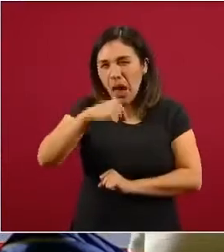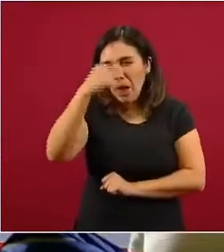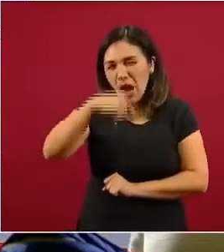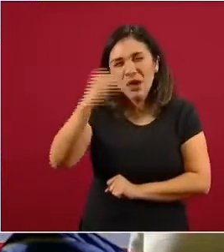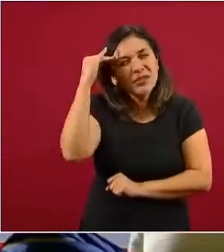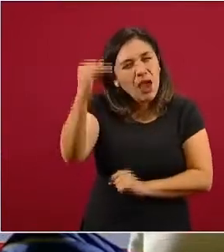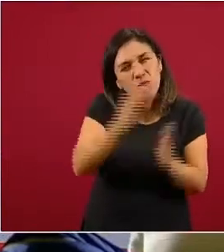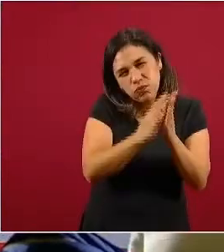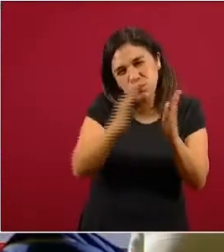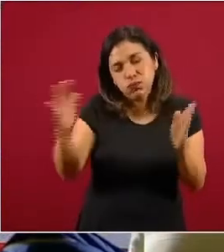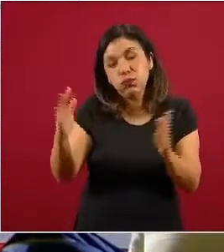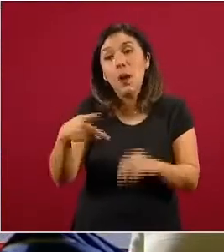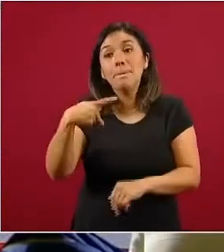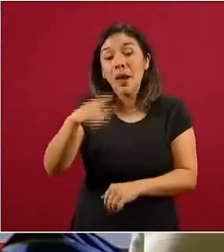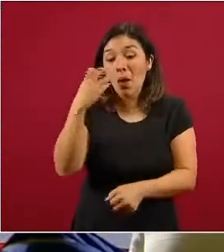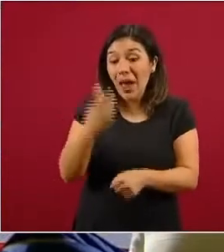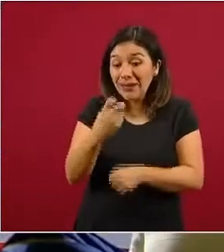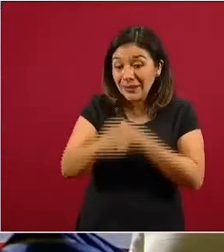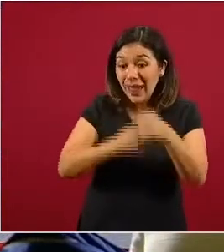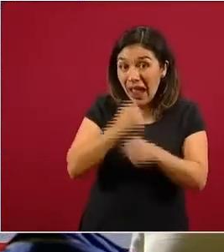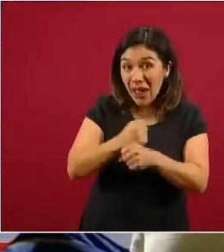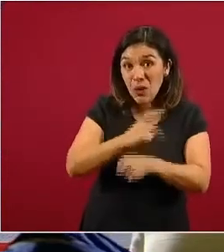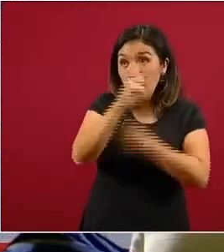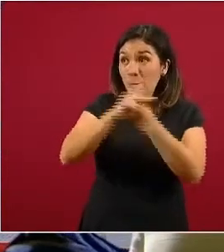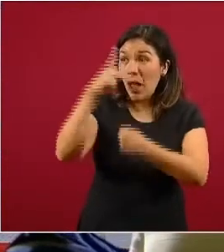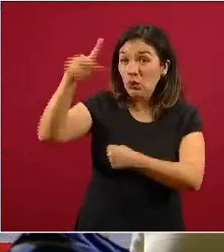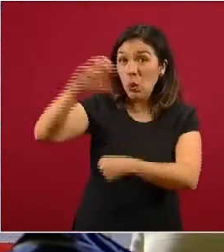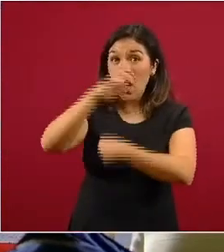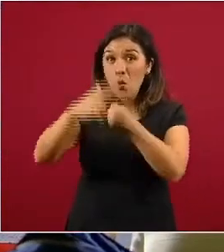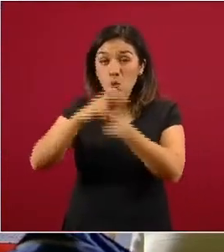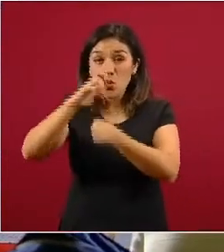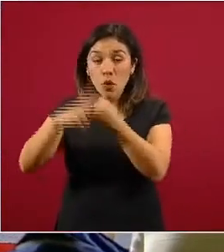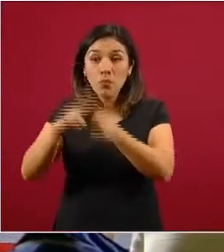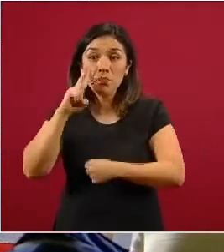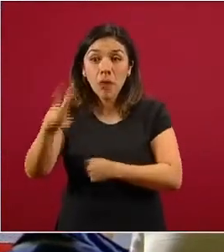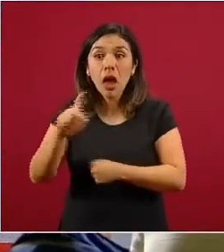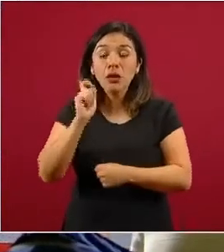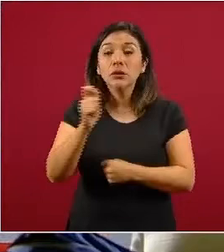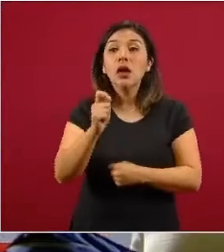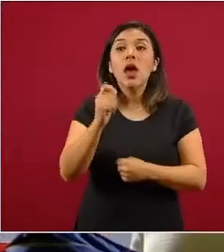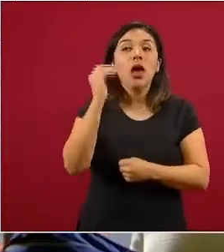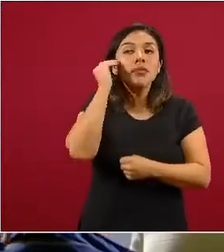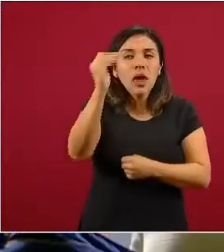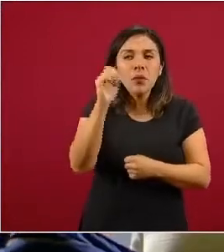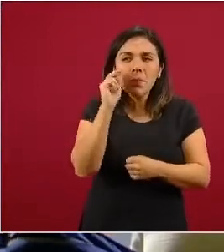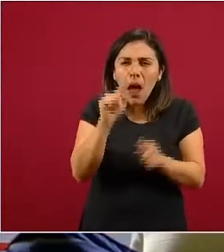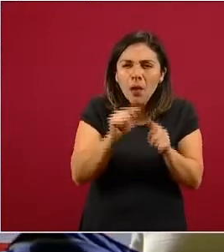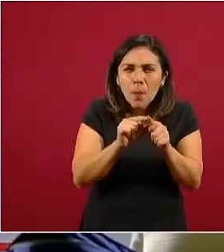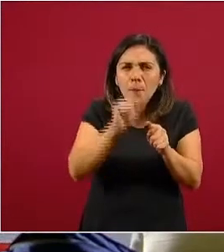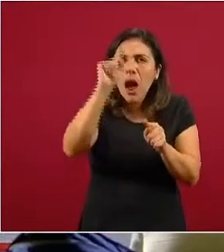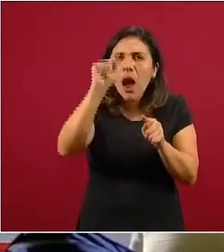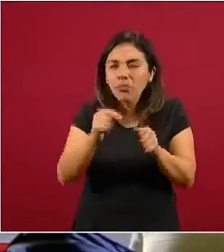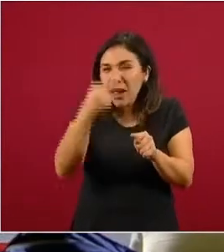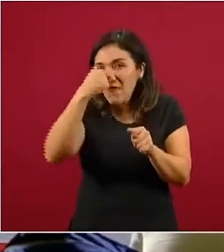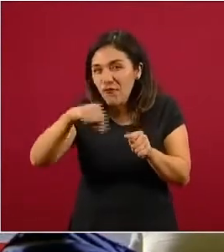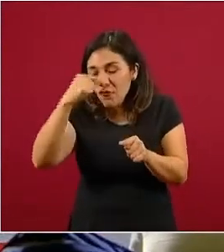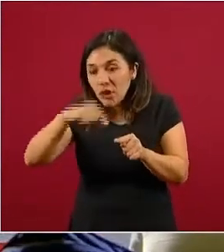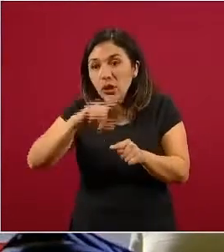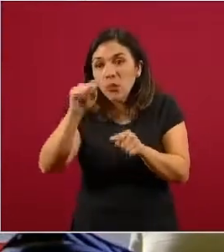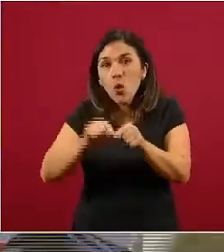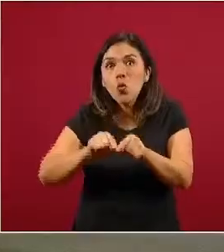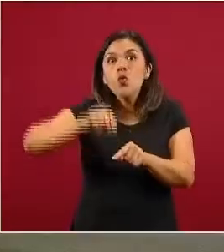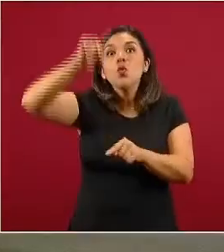tipo de indicadores que se manejan son variados, entonces también es complicado el poder tener una comparación